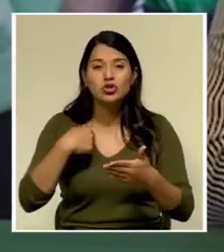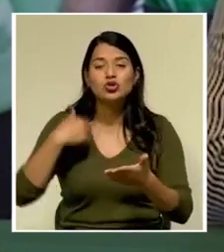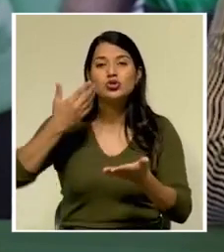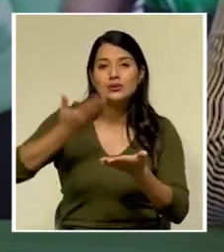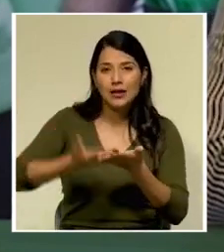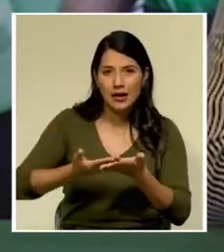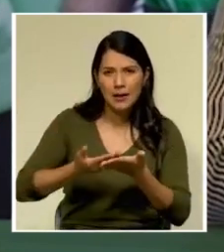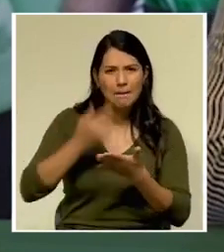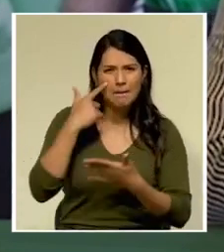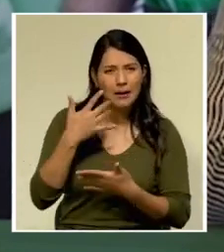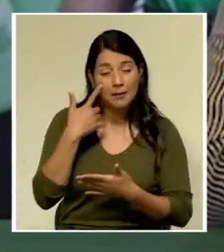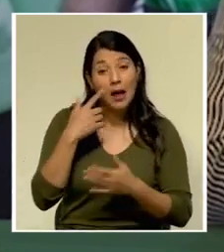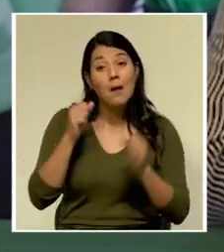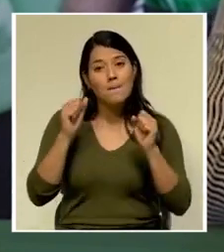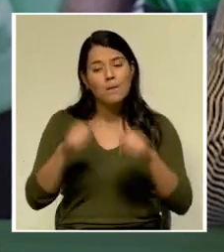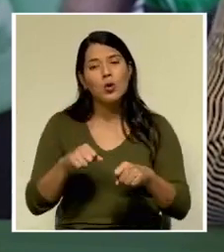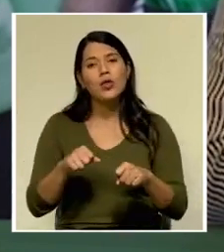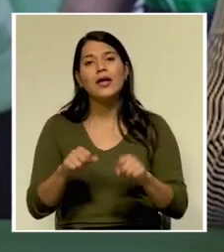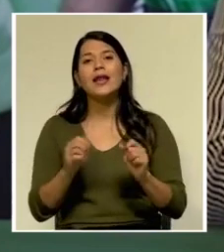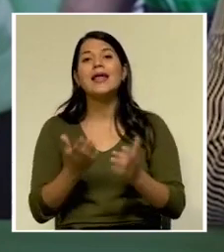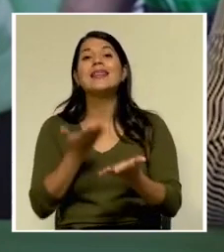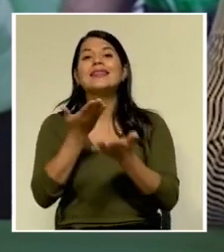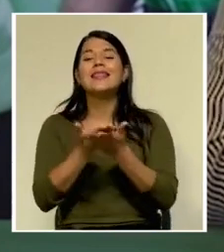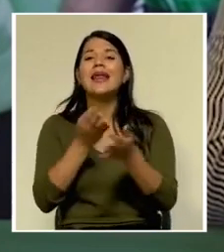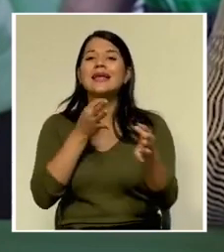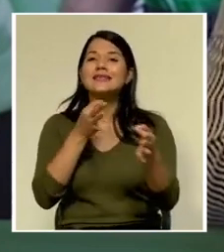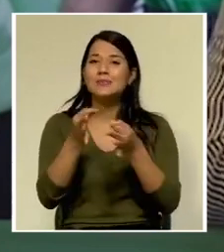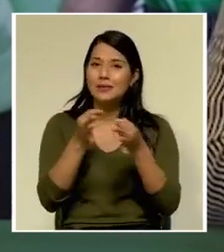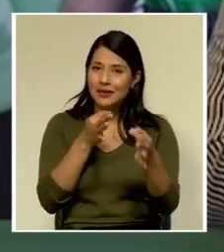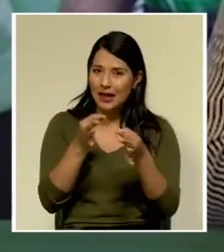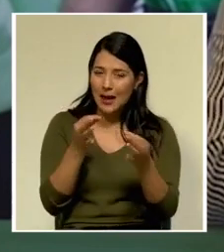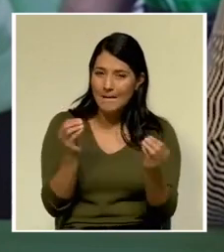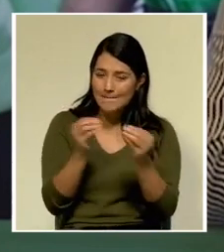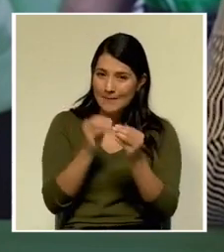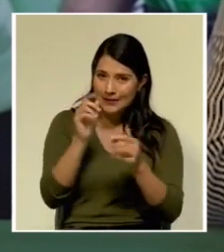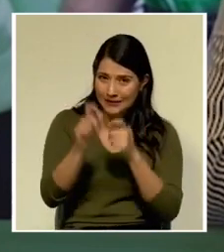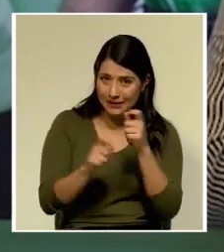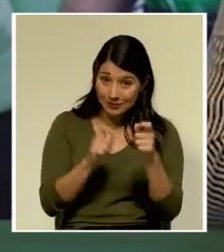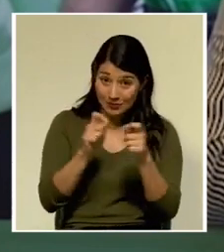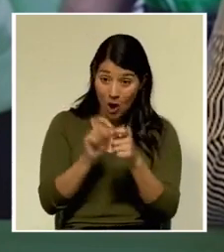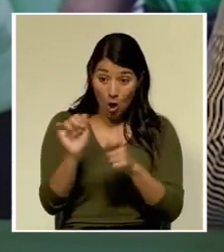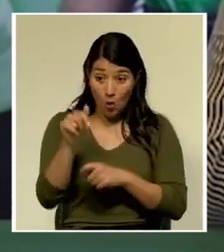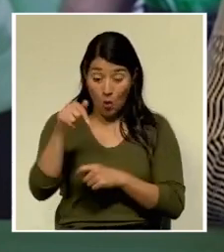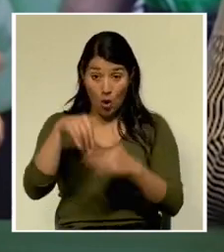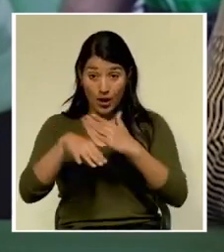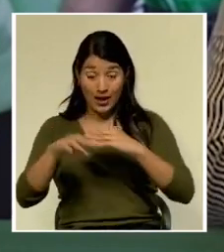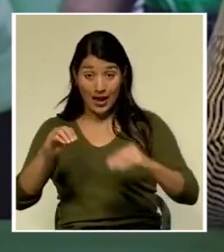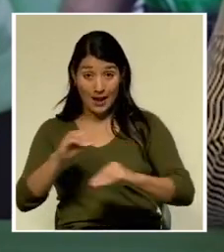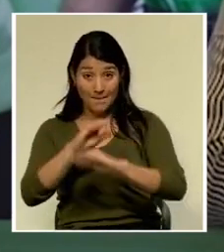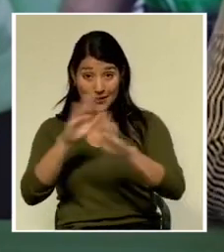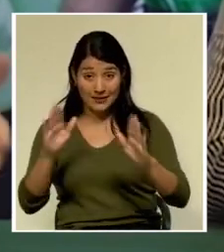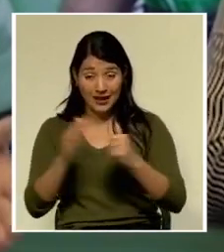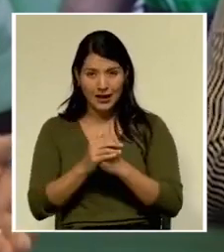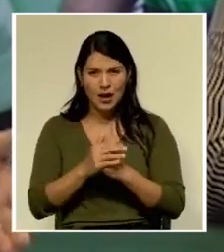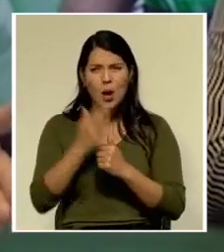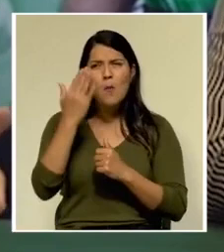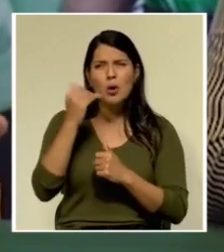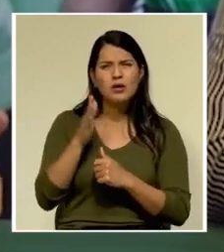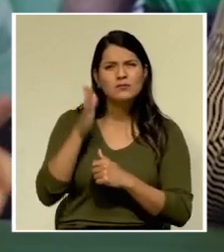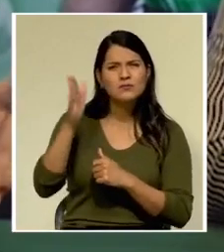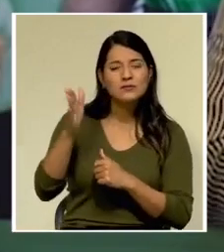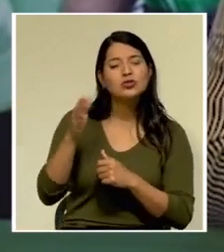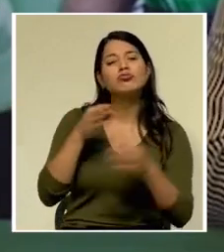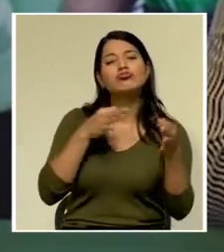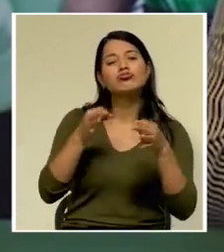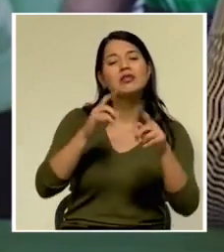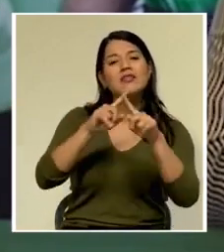realizado para poder también brindar una explicación pormenorizada, como lo he hecho esta mañana, de los diferentes temas que tratamos en cada